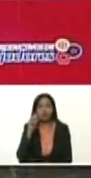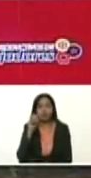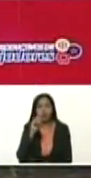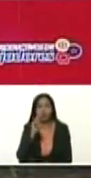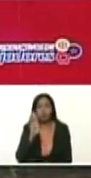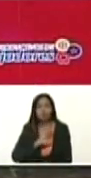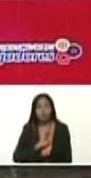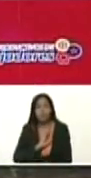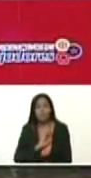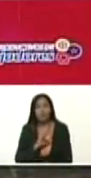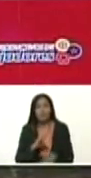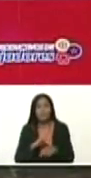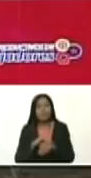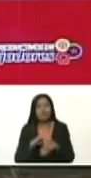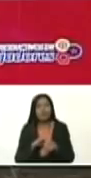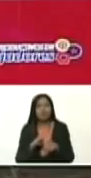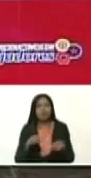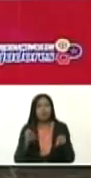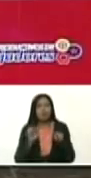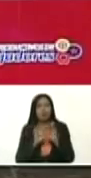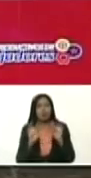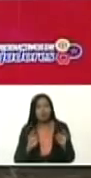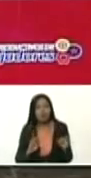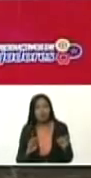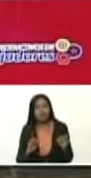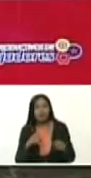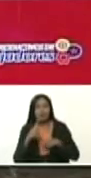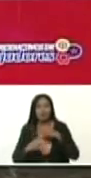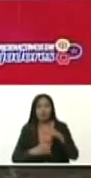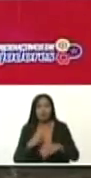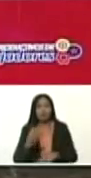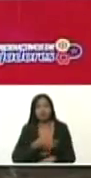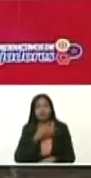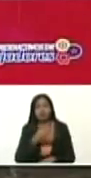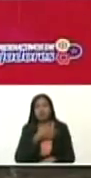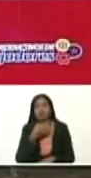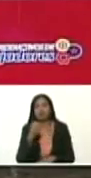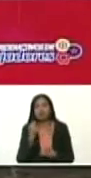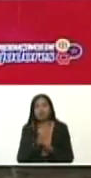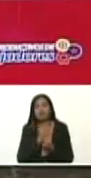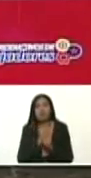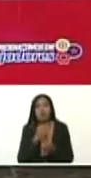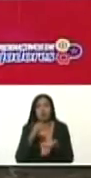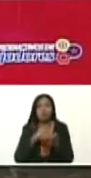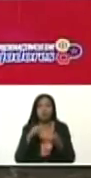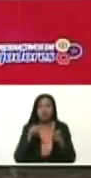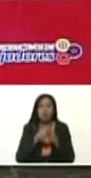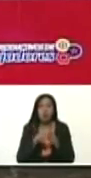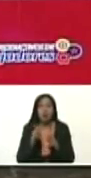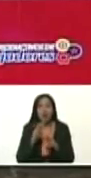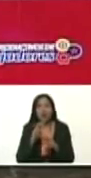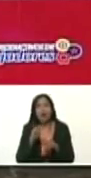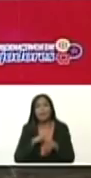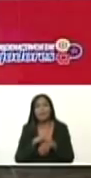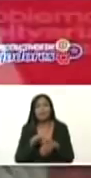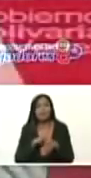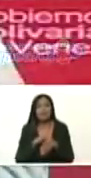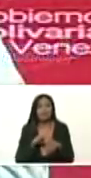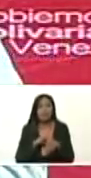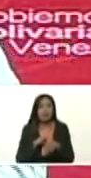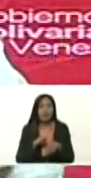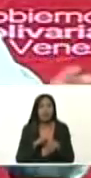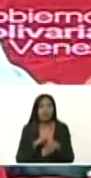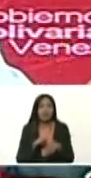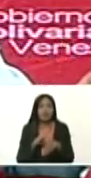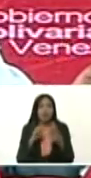obrera, el ministro del poder popular para los procesos sociales del trabajo, como le puso Jesús Martínez al ministerio. Nombre